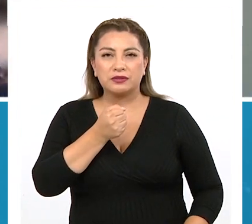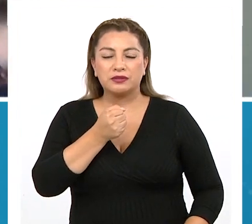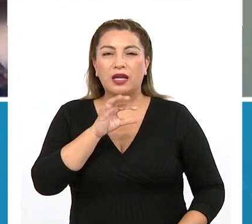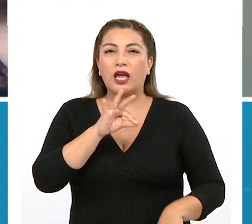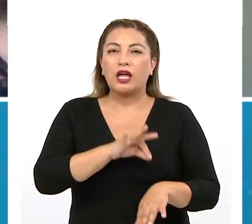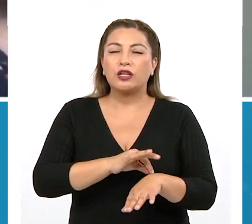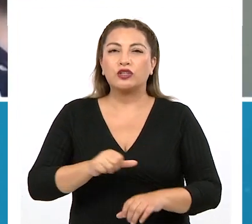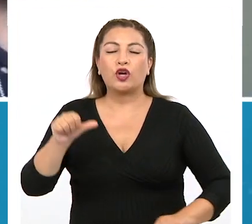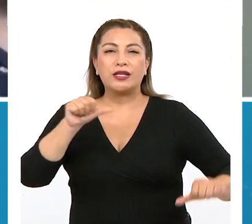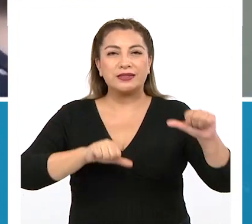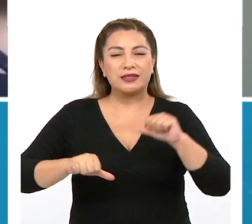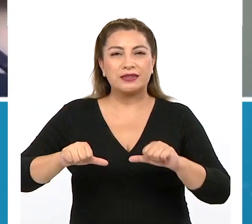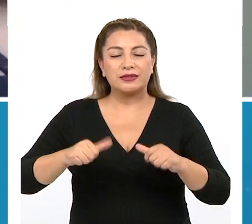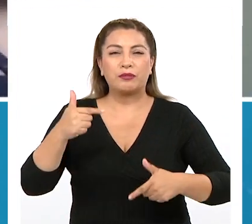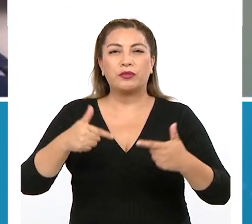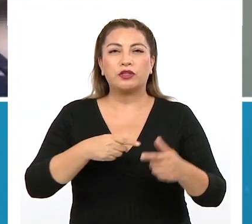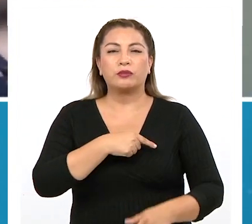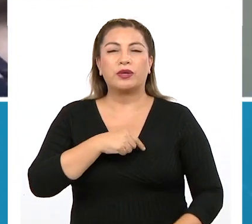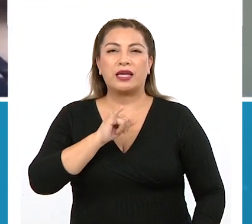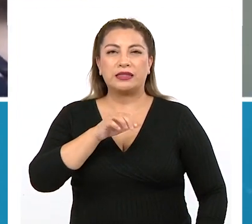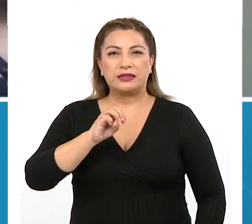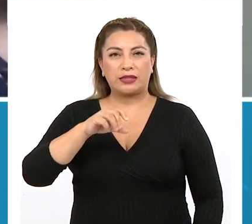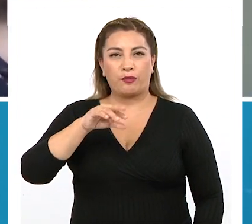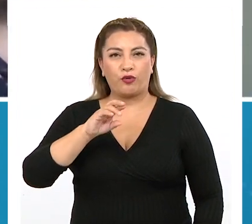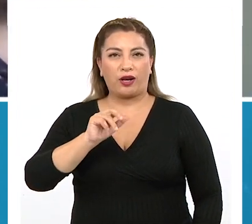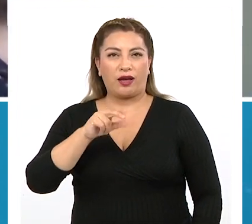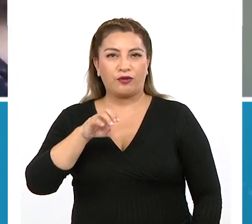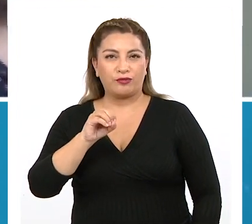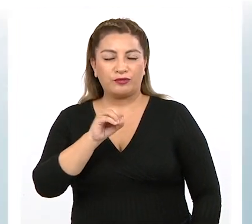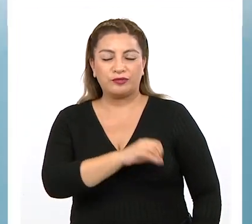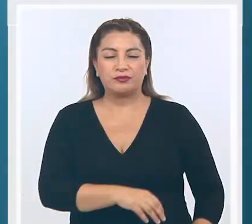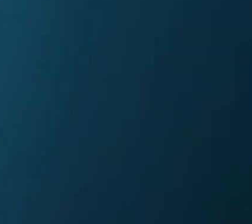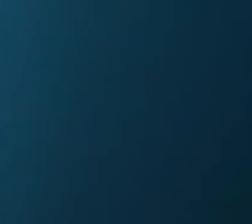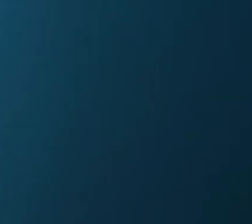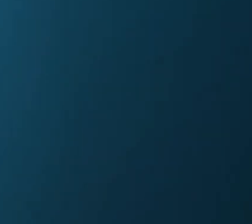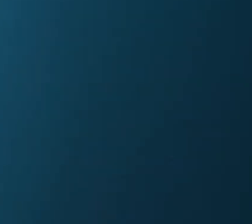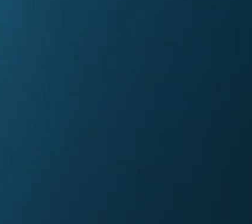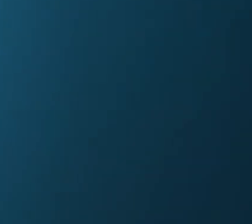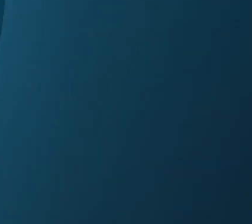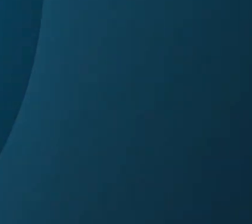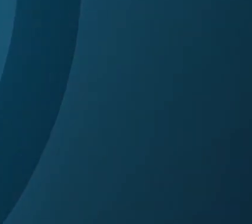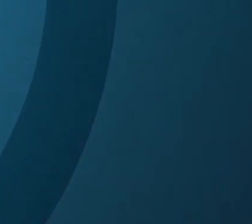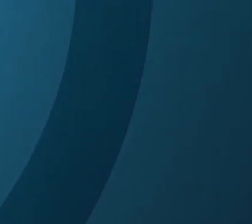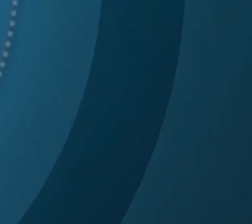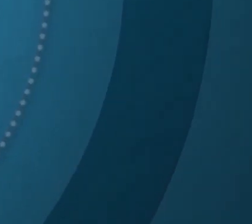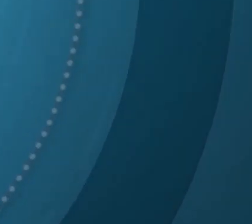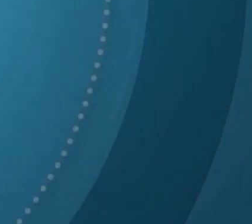doctor en ciencias políticas, Cristian Zamorano.